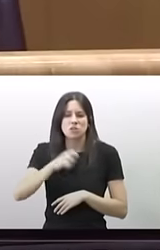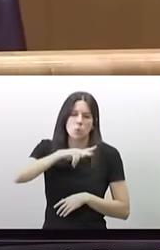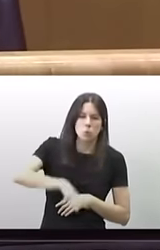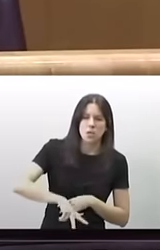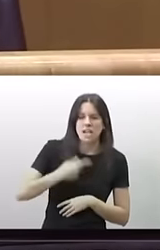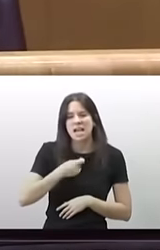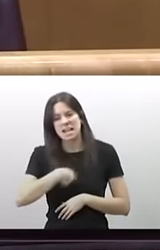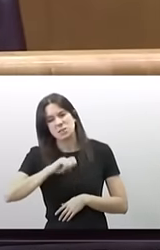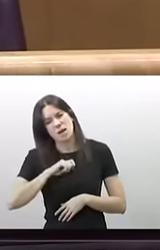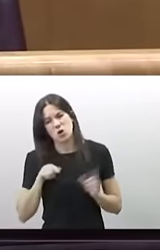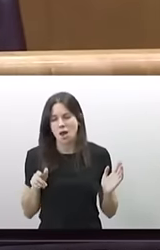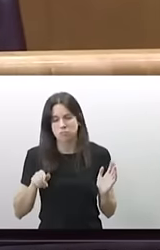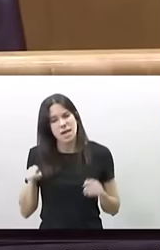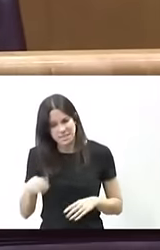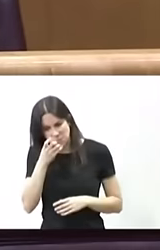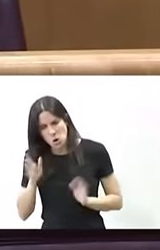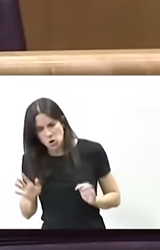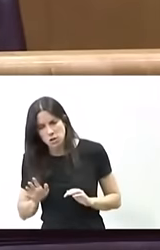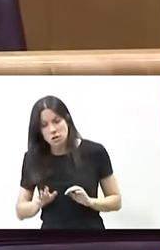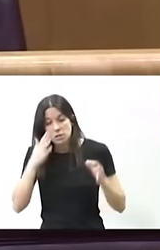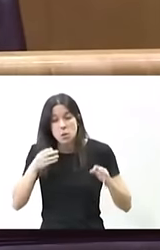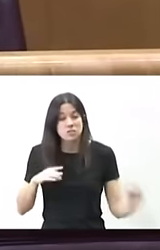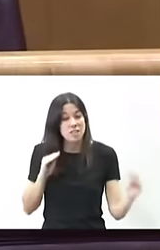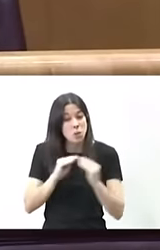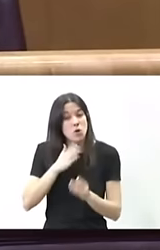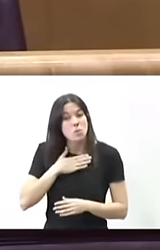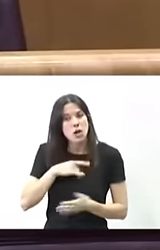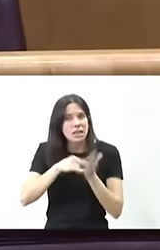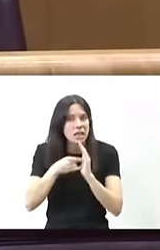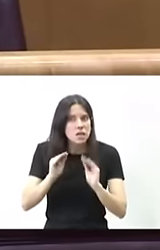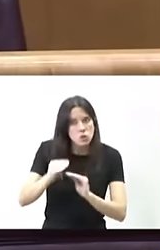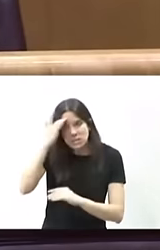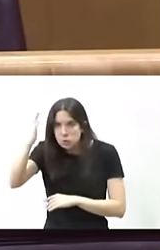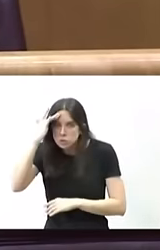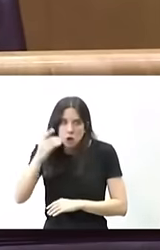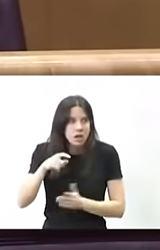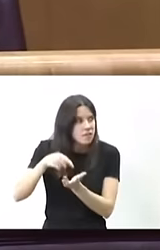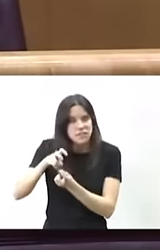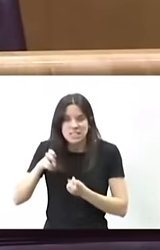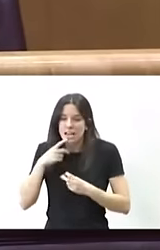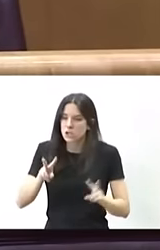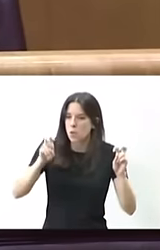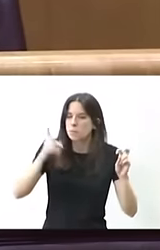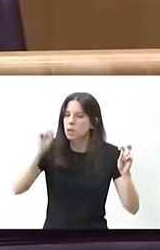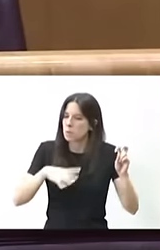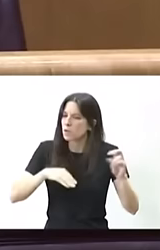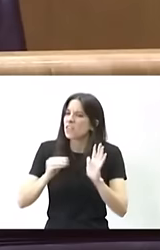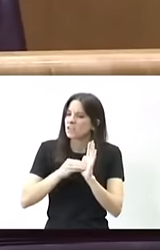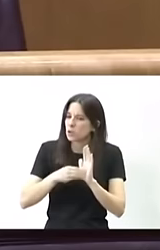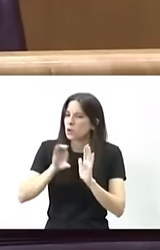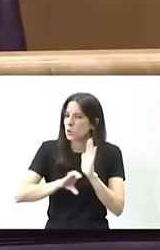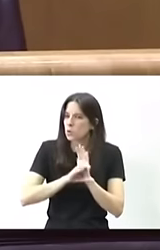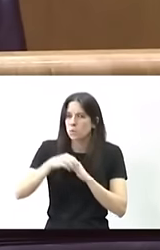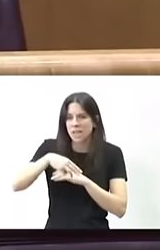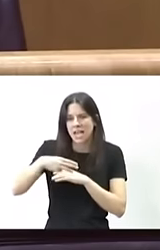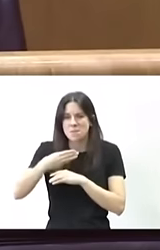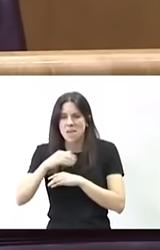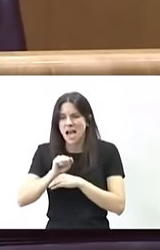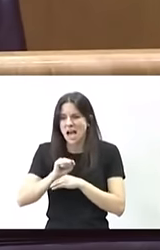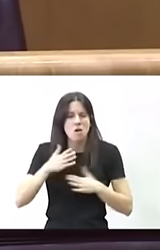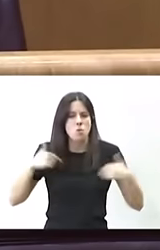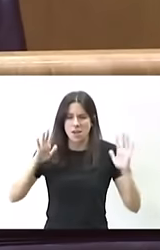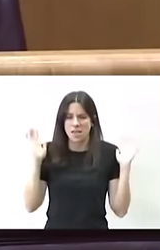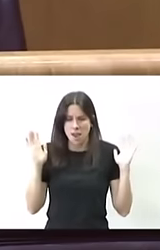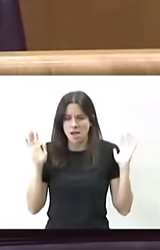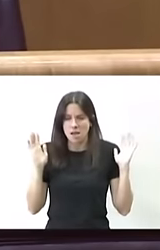Convendrán conmigo, señorías, que sus técnicas de elusión fiscal no solo son innovadoras, sino que podrían formar parte del currículum de cualquier MDA que se precie. Y ante cualquier duda,